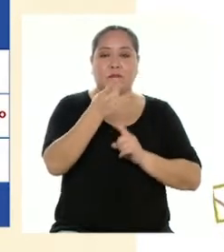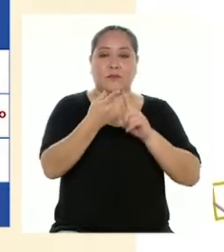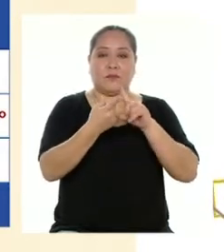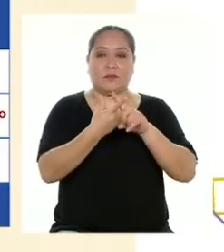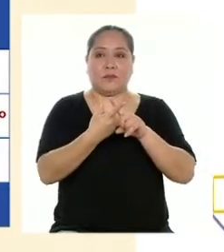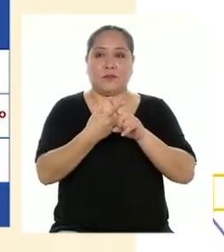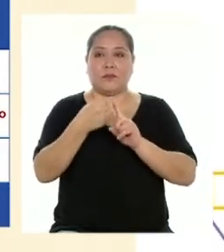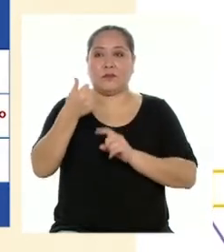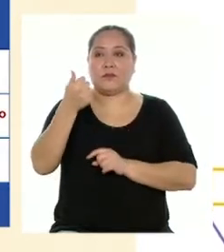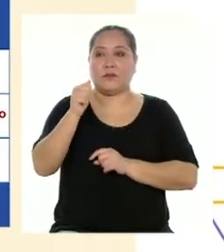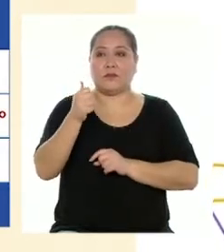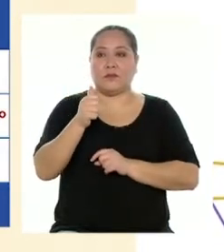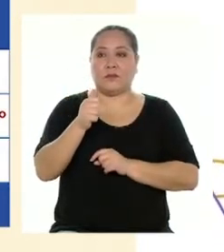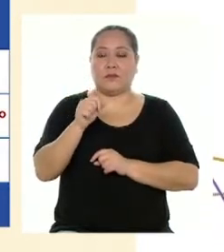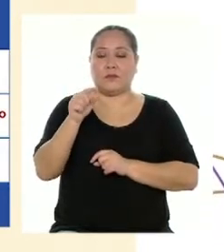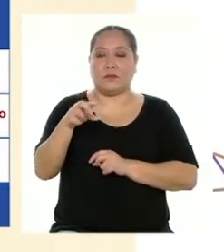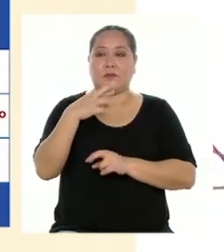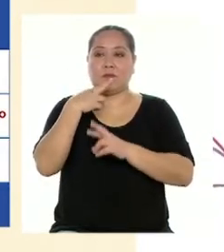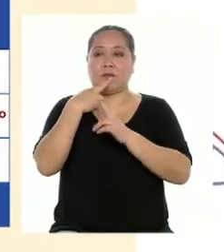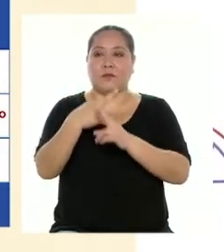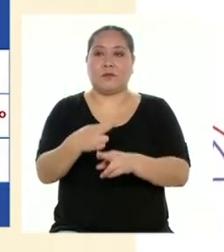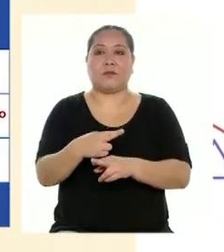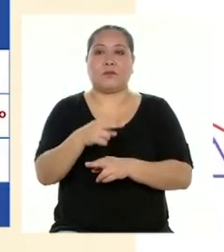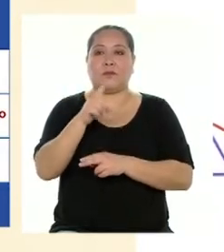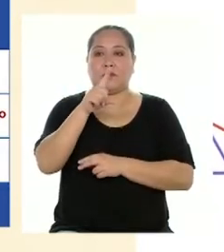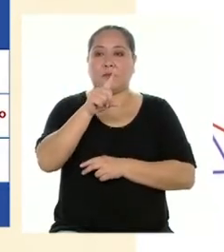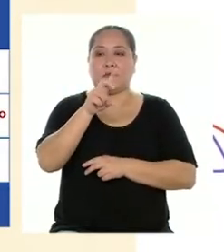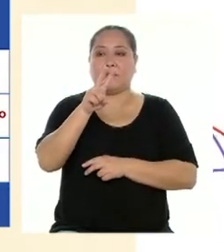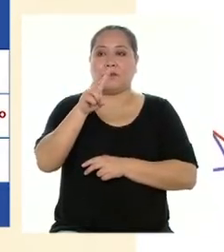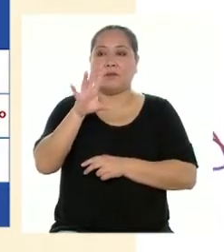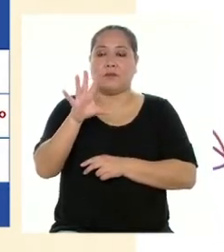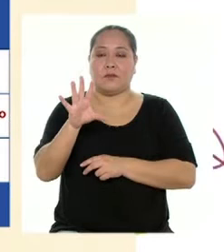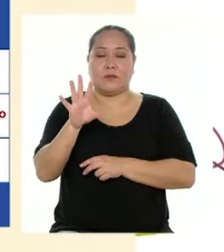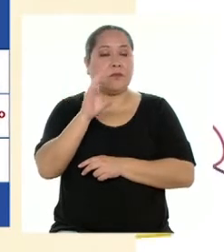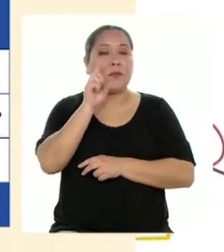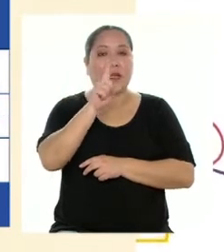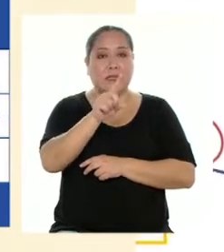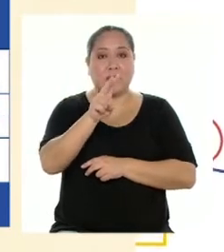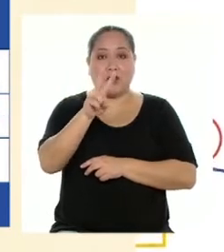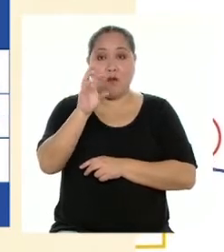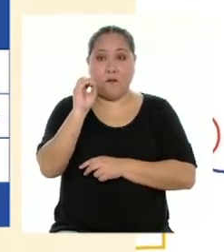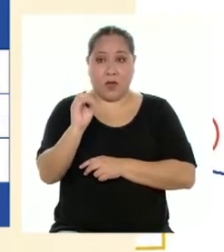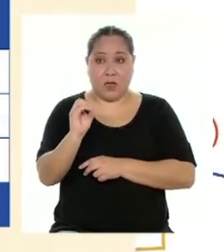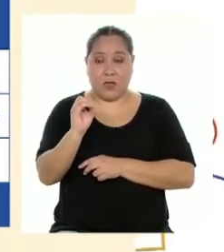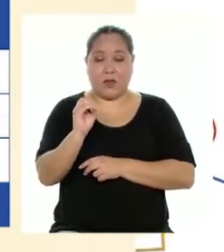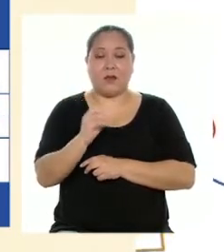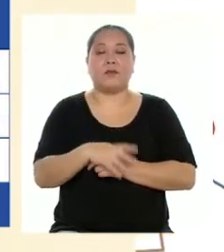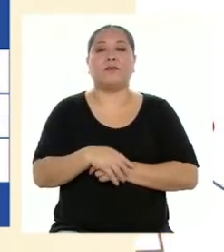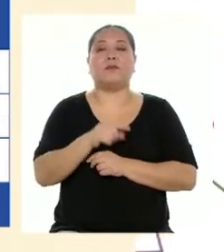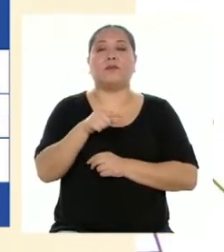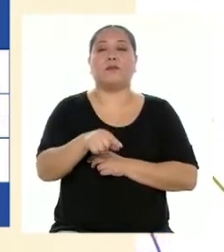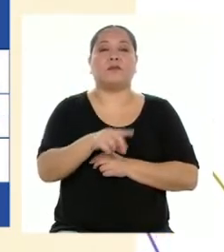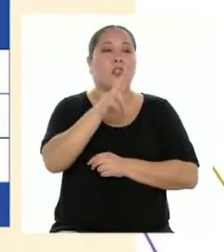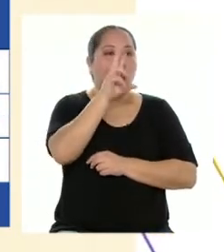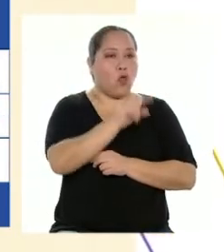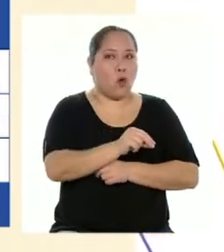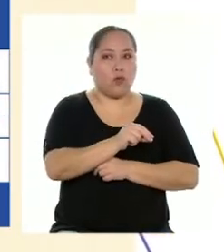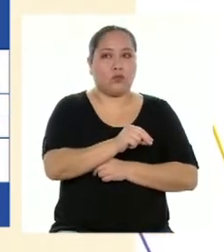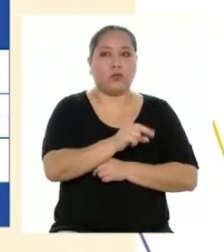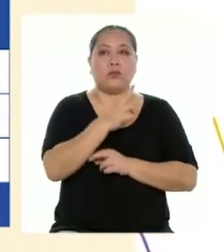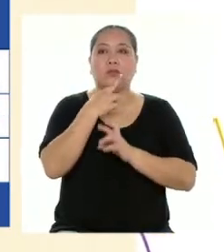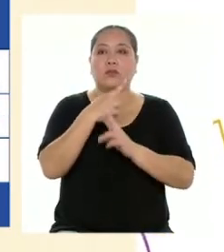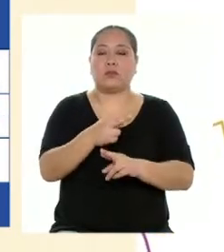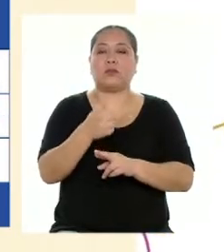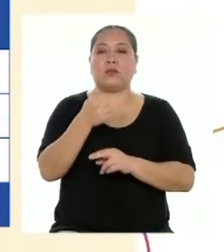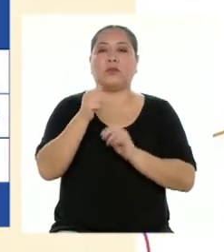por 10 y obtenemos que el sector circular sería de 120 grados. En la categoría No,